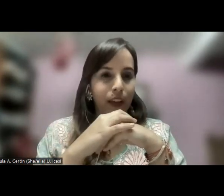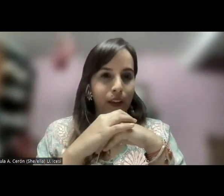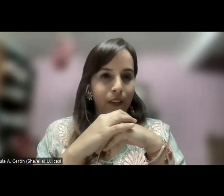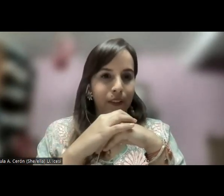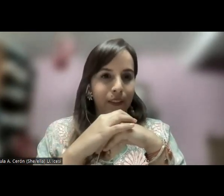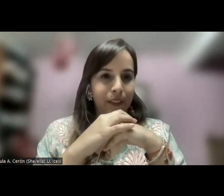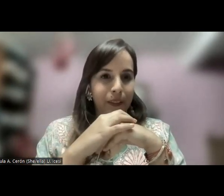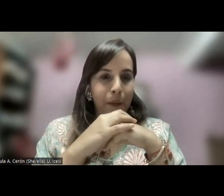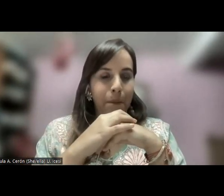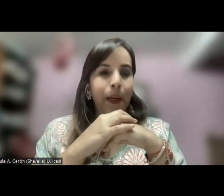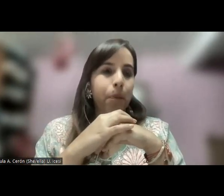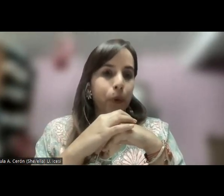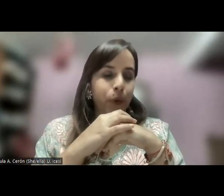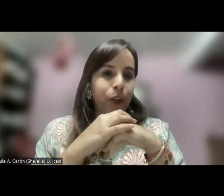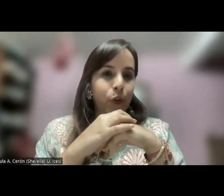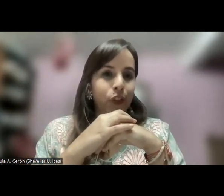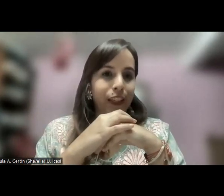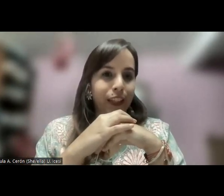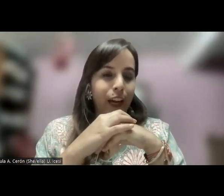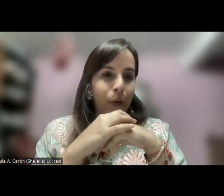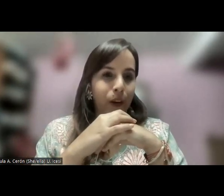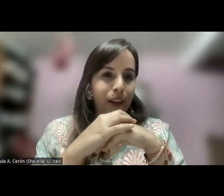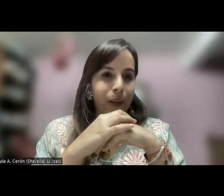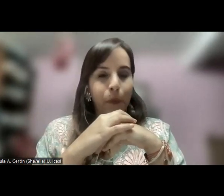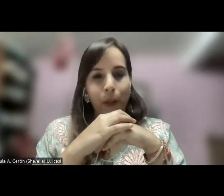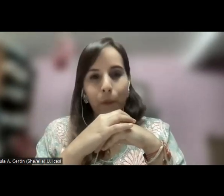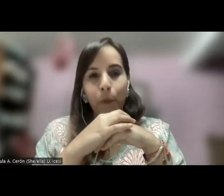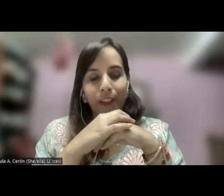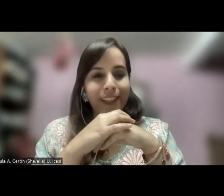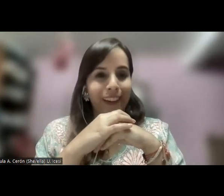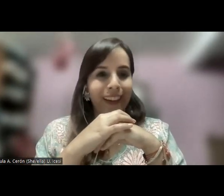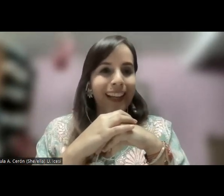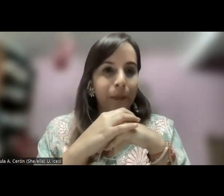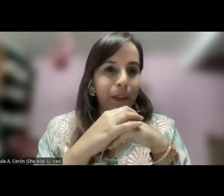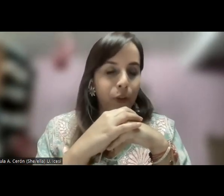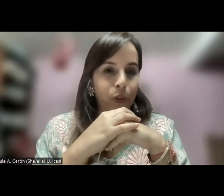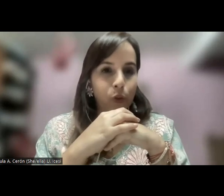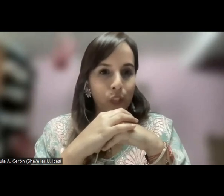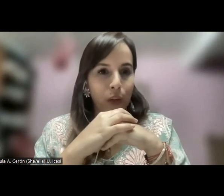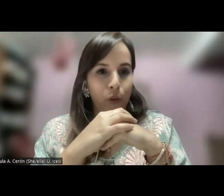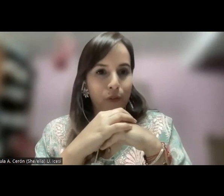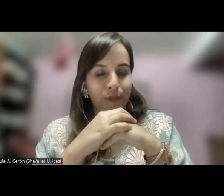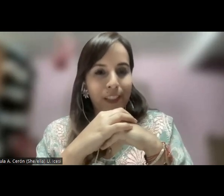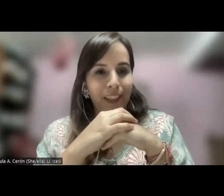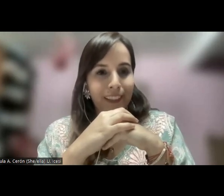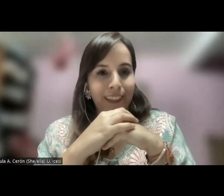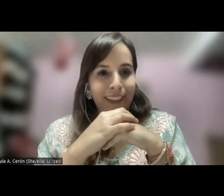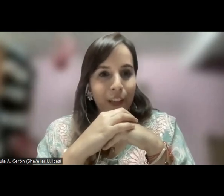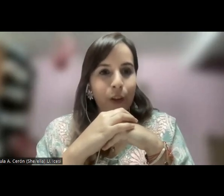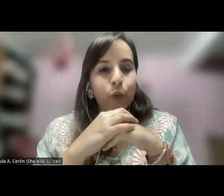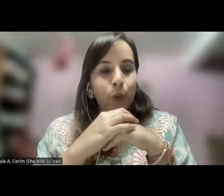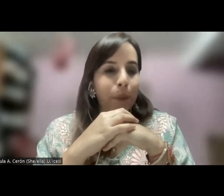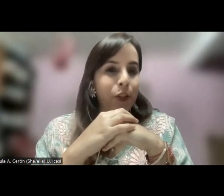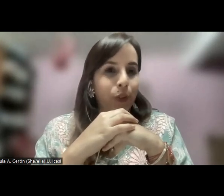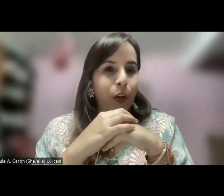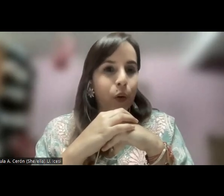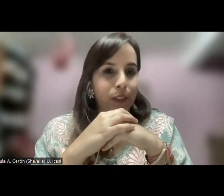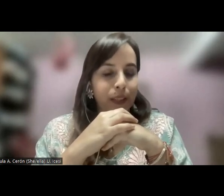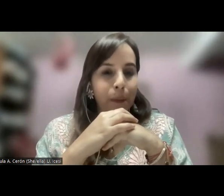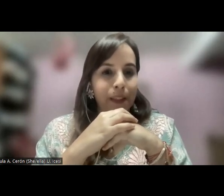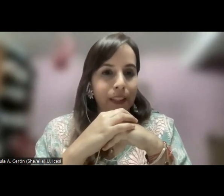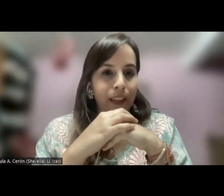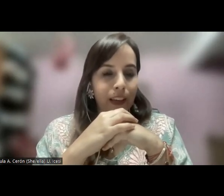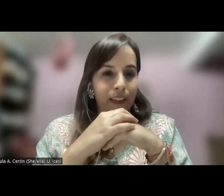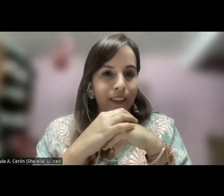de Cuidado para poder conseguir agua y poder llevarle aliment a sus hijos sí cuando una persona